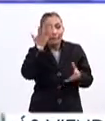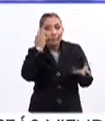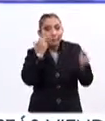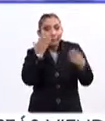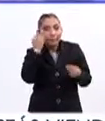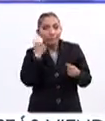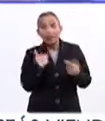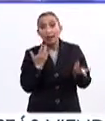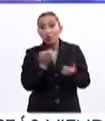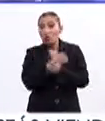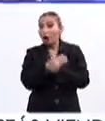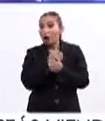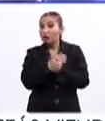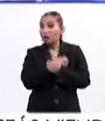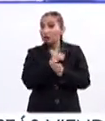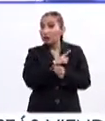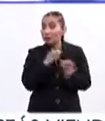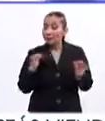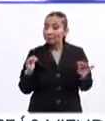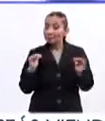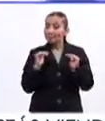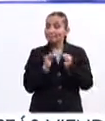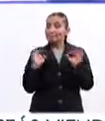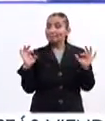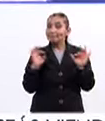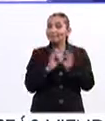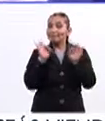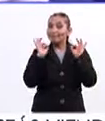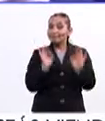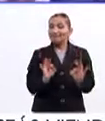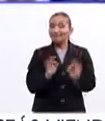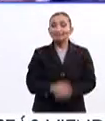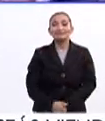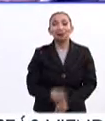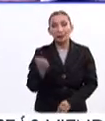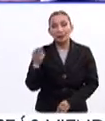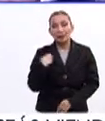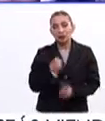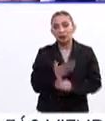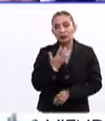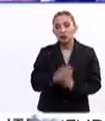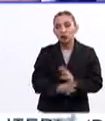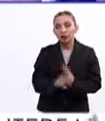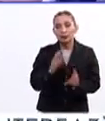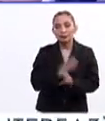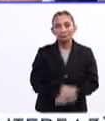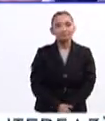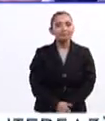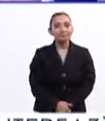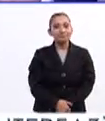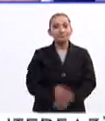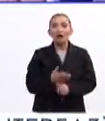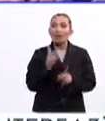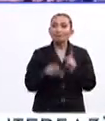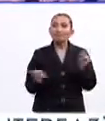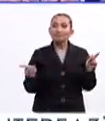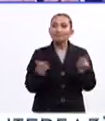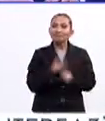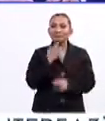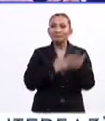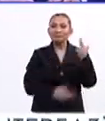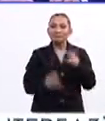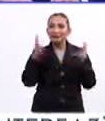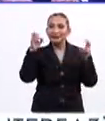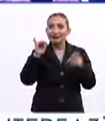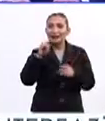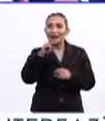nuestro día a día. Así que la educación tiene que estar perfectamente bien equilibrada con estas innovaciones. Así es, Ana Cris. Vamos a hacer una breve pausa y